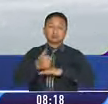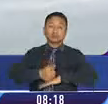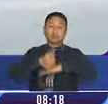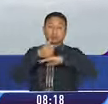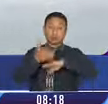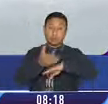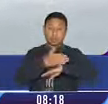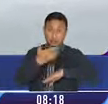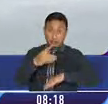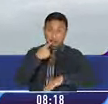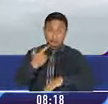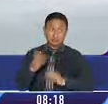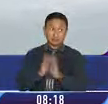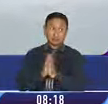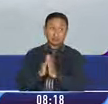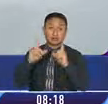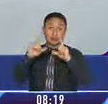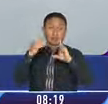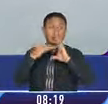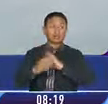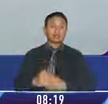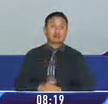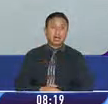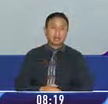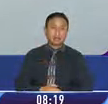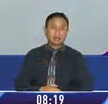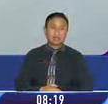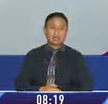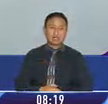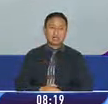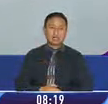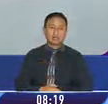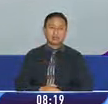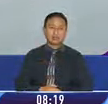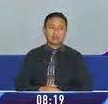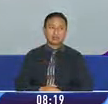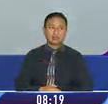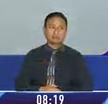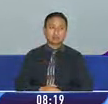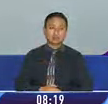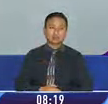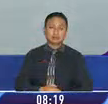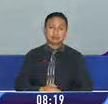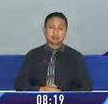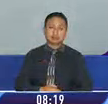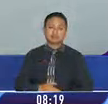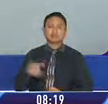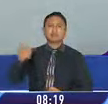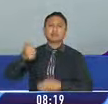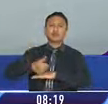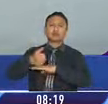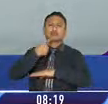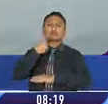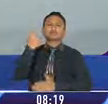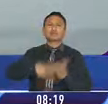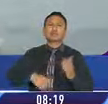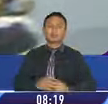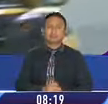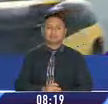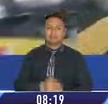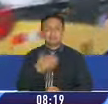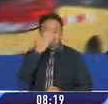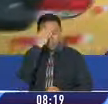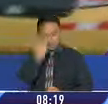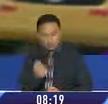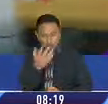que han solicitado, han enviado las fotografías, incluso se han ustedes acercado a la administración zonal. ¿Qué les dicen, vecino? Buenos días, vecino. ¿Sabe